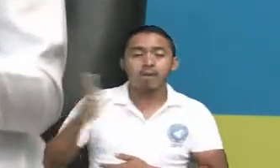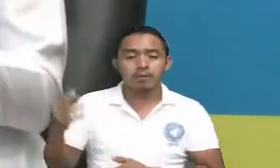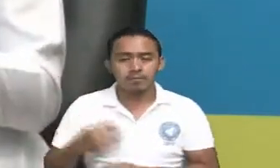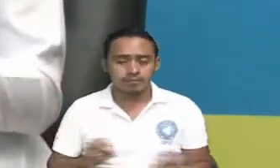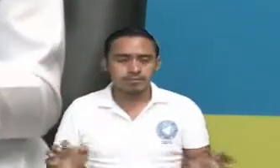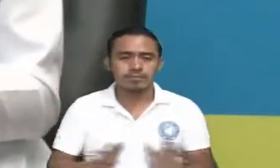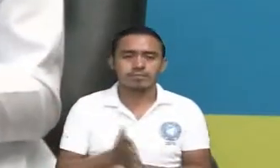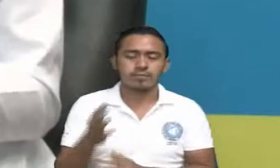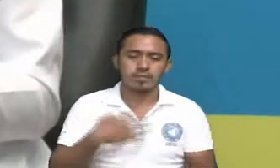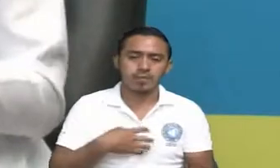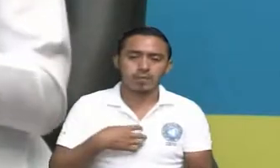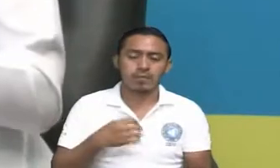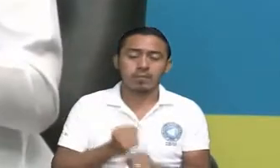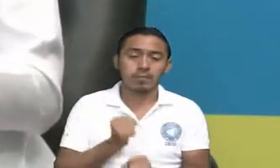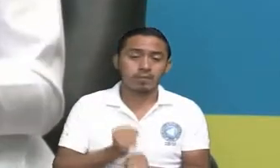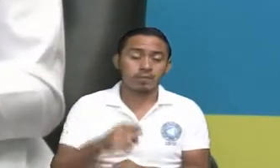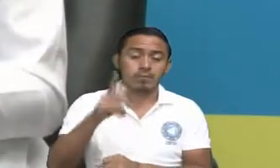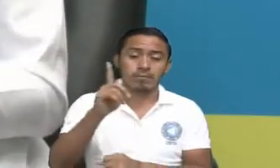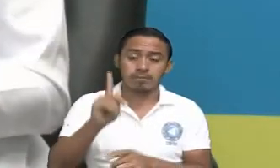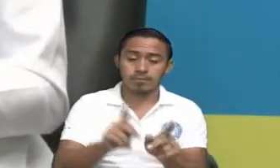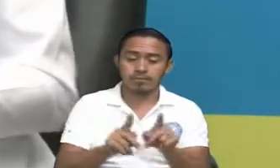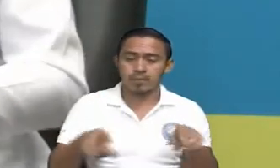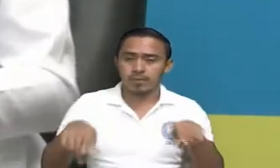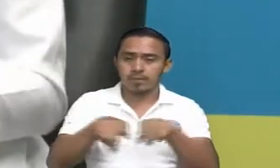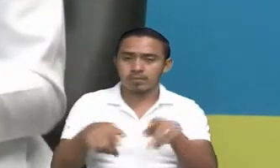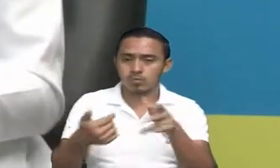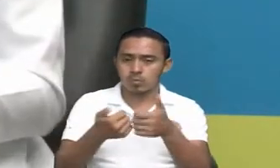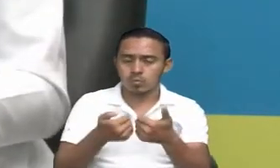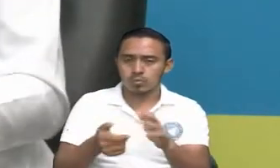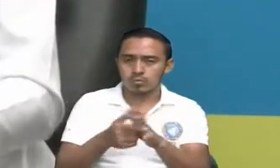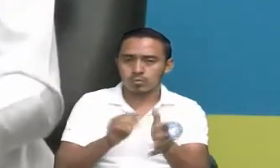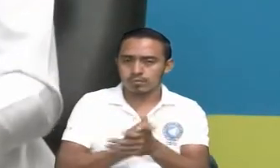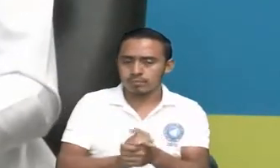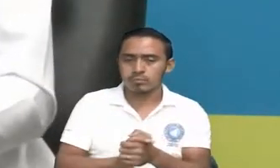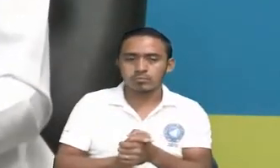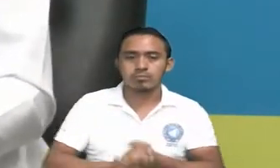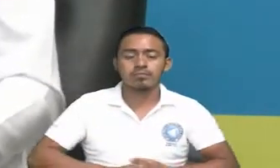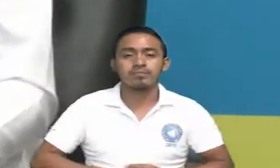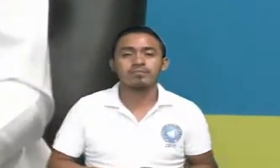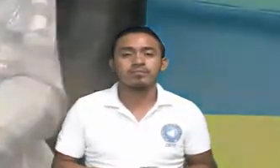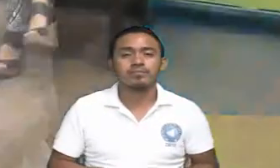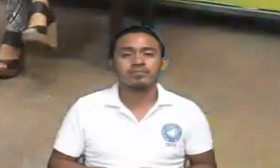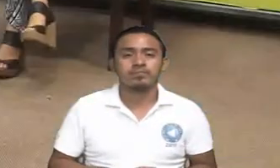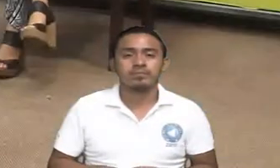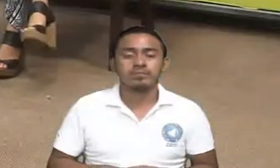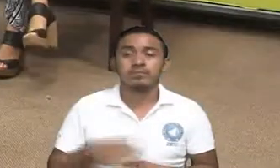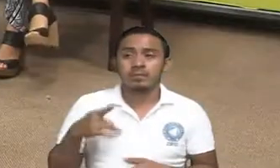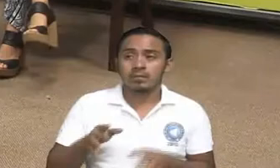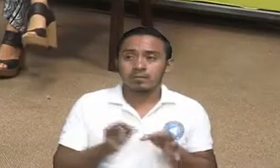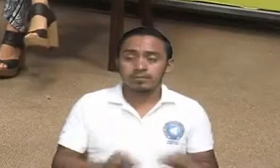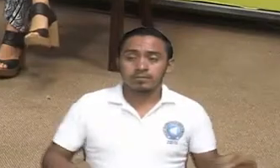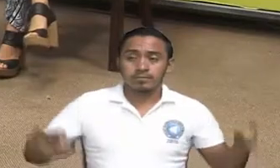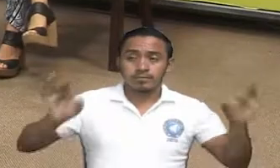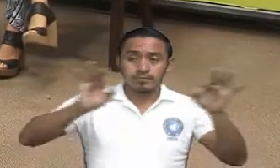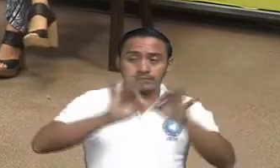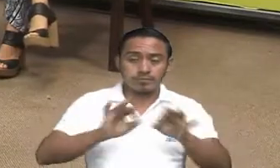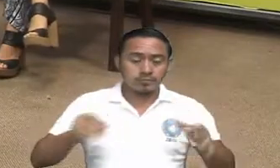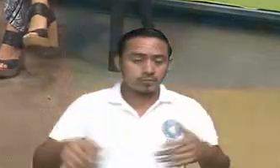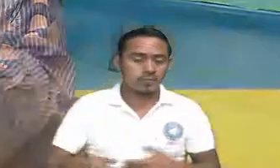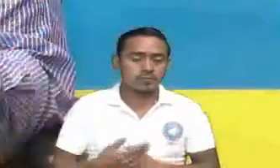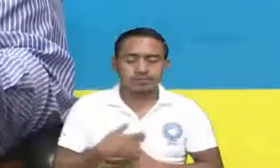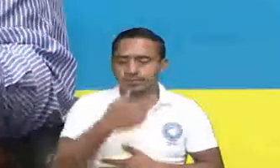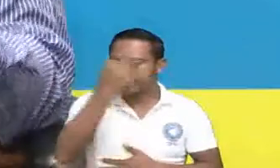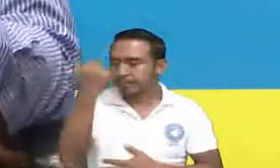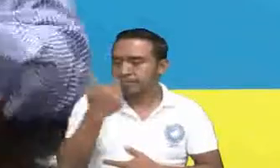ya como terapia de pareja en el caso que se esté identificando esta situación. Esto es importante lo que le voy a preguntar, licenciada. Por